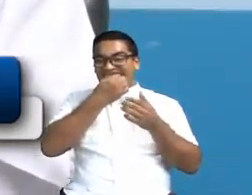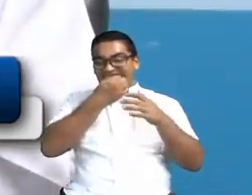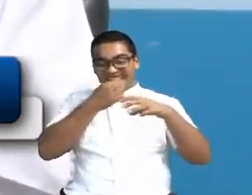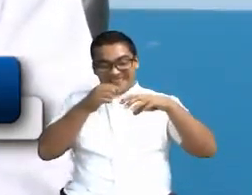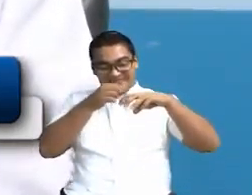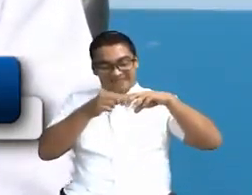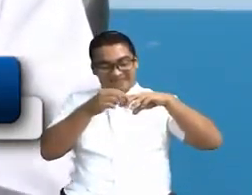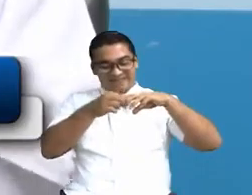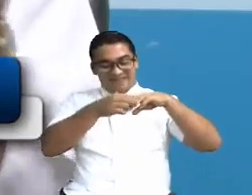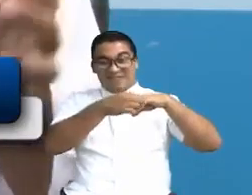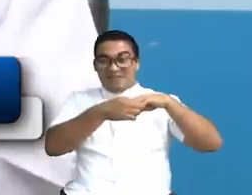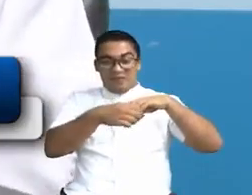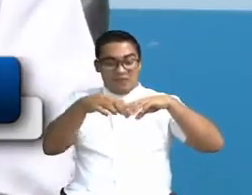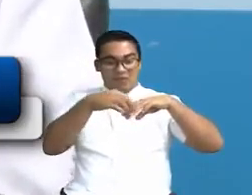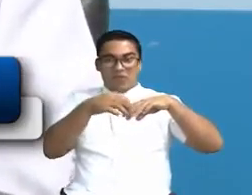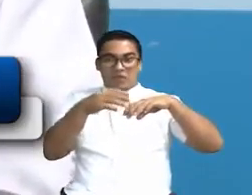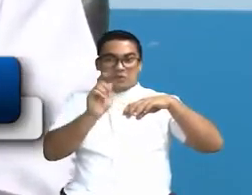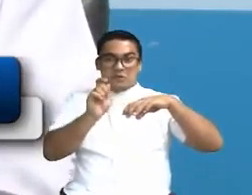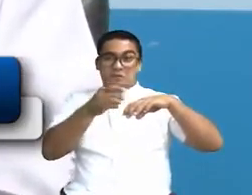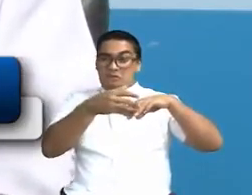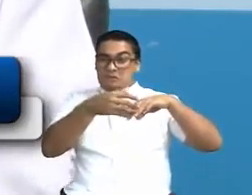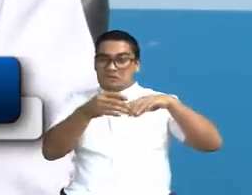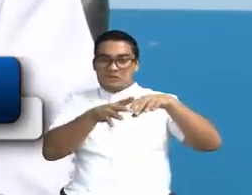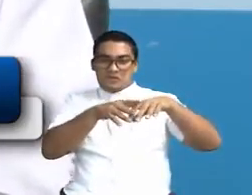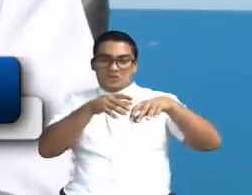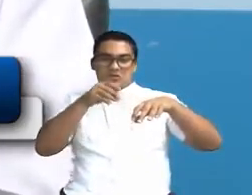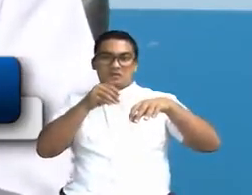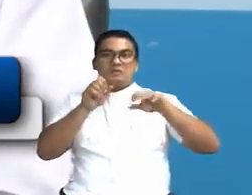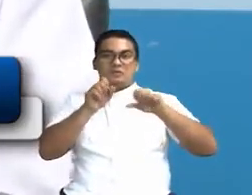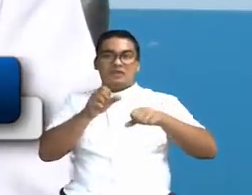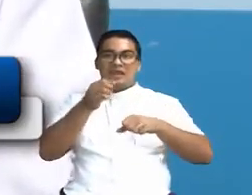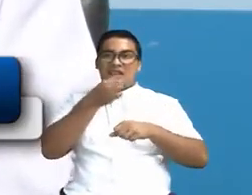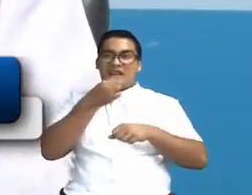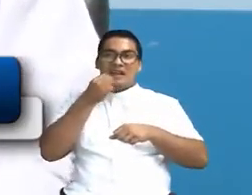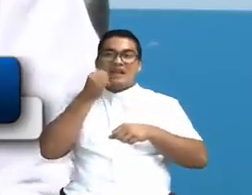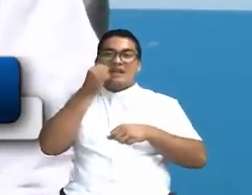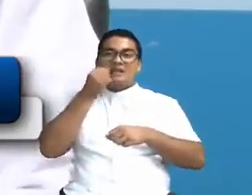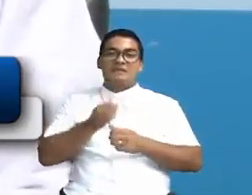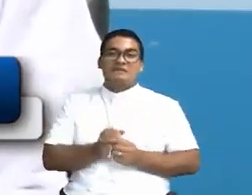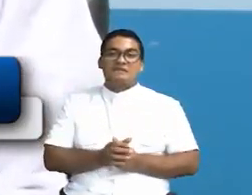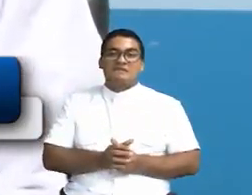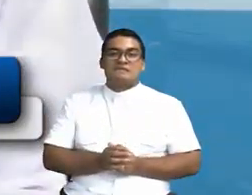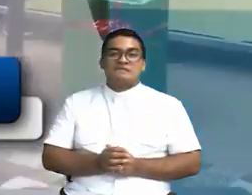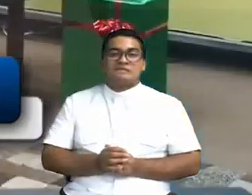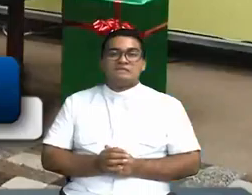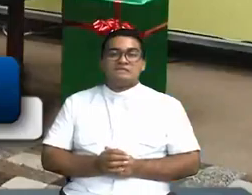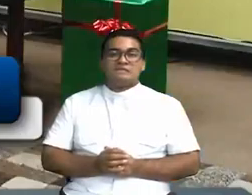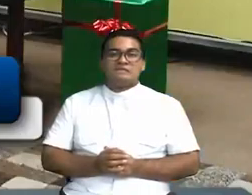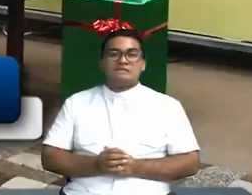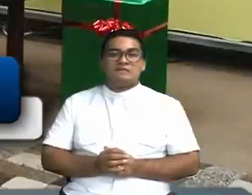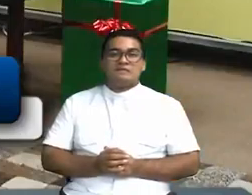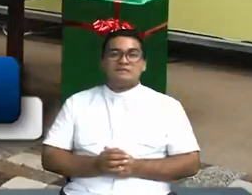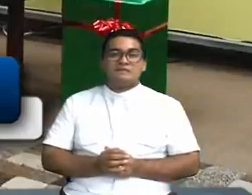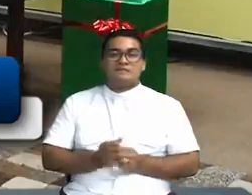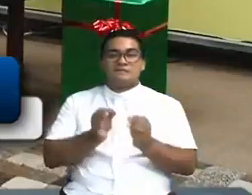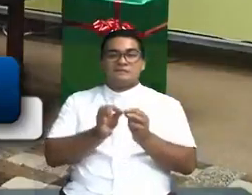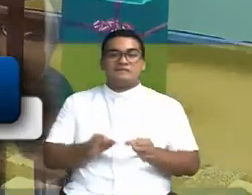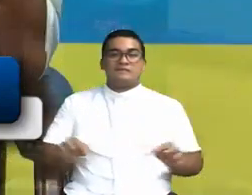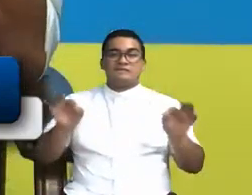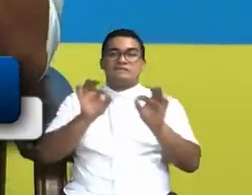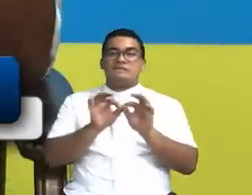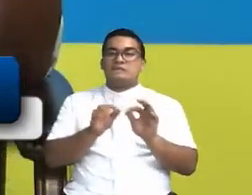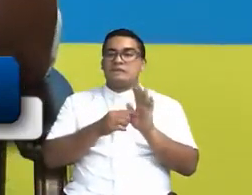a partir de ahí se puede provocar una ampolla bucal. Okay, Eso es importante, doctor, también.